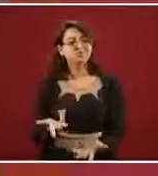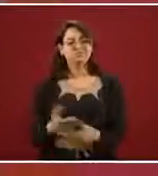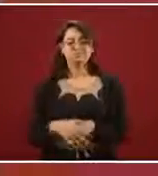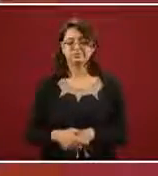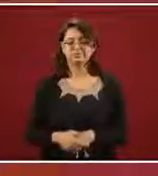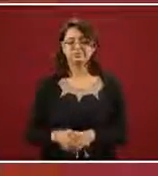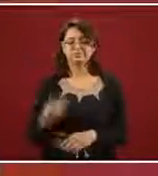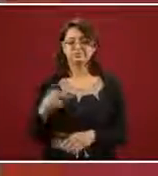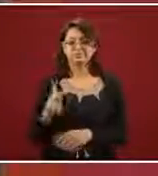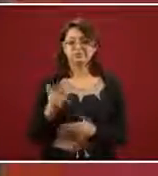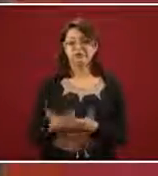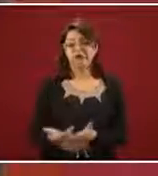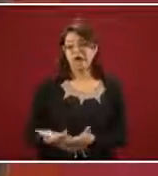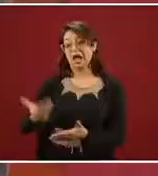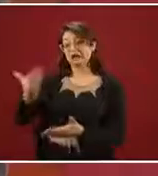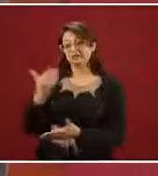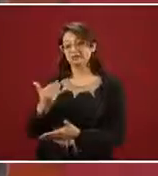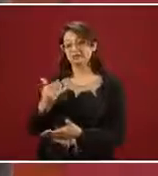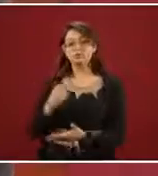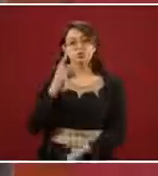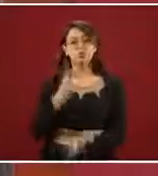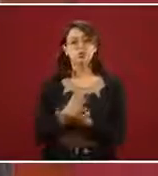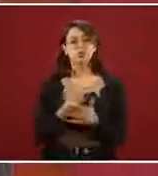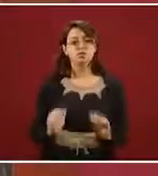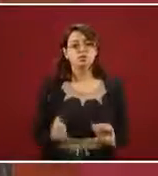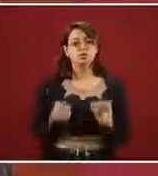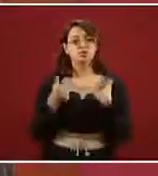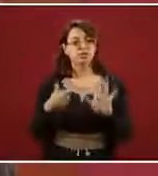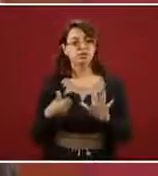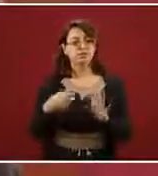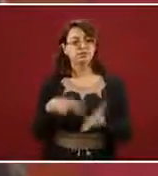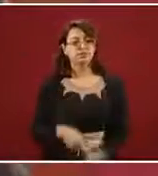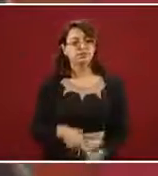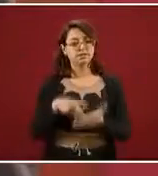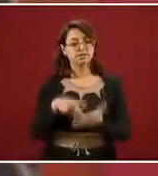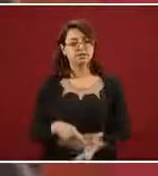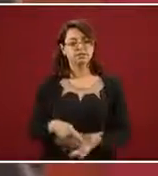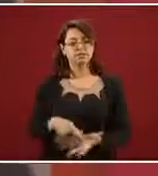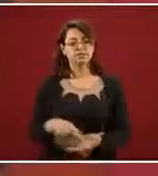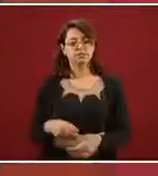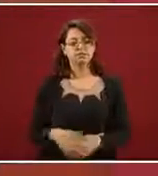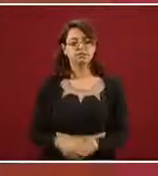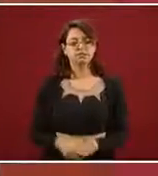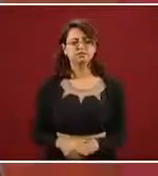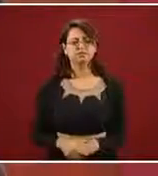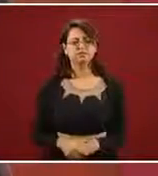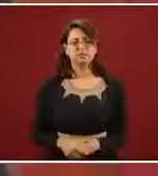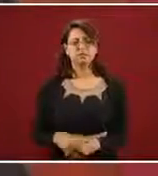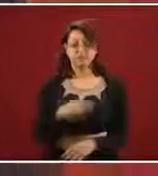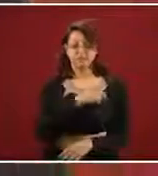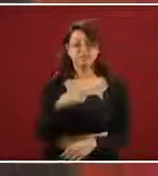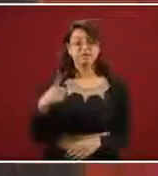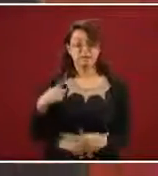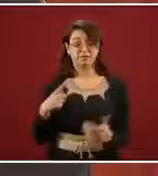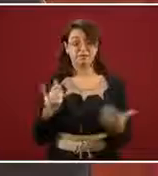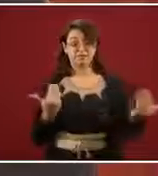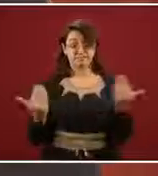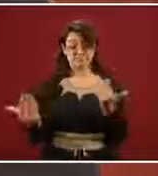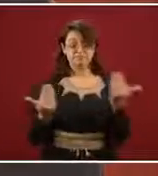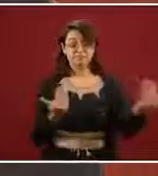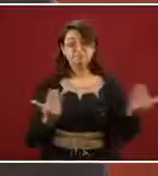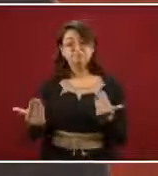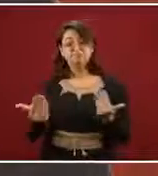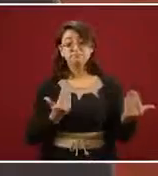alcanzaba para 6. Así hay que medirlo.